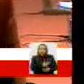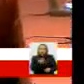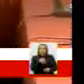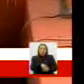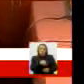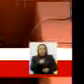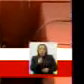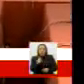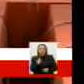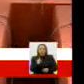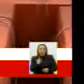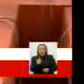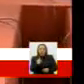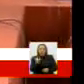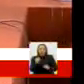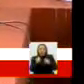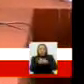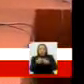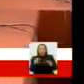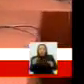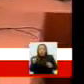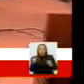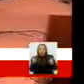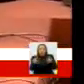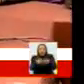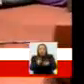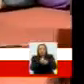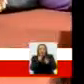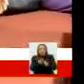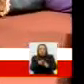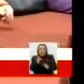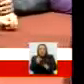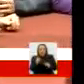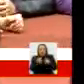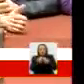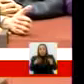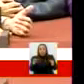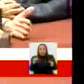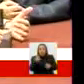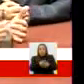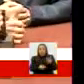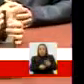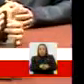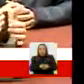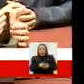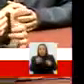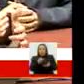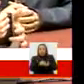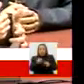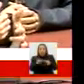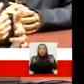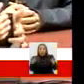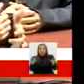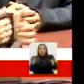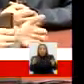una determinada ideología política y este parlamentario cambió de bancada, es que muchas veces los políticos